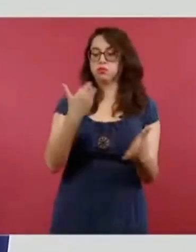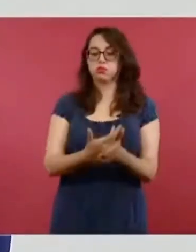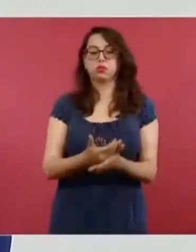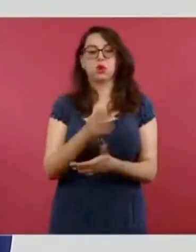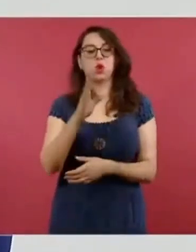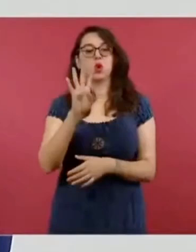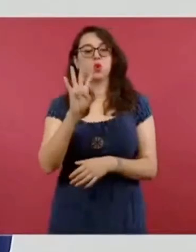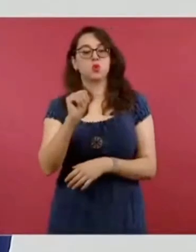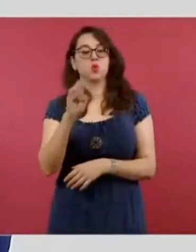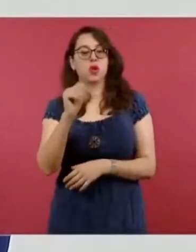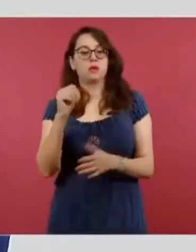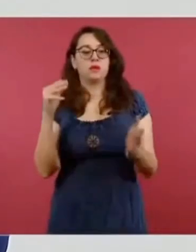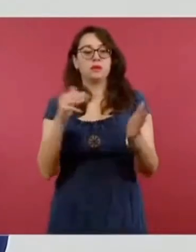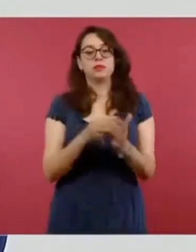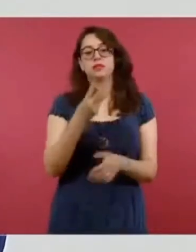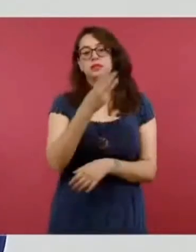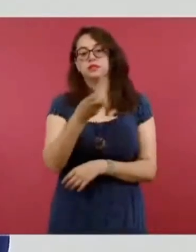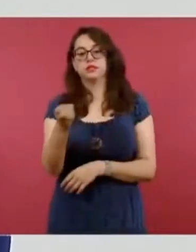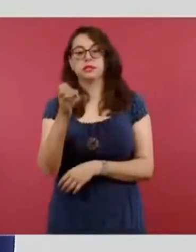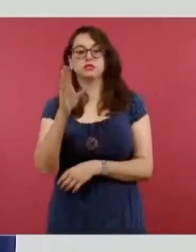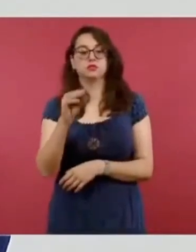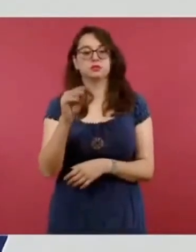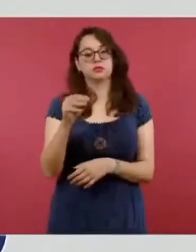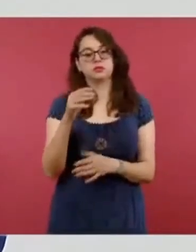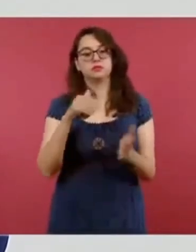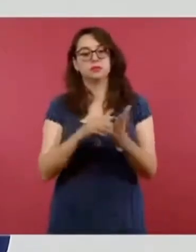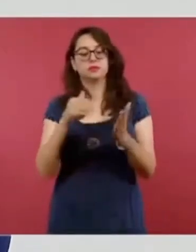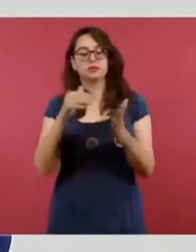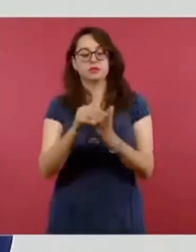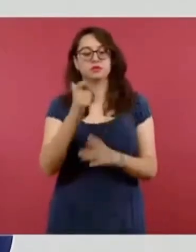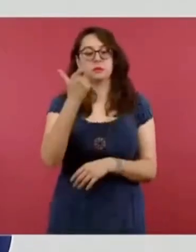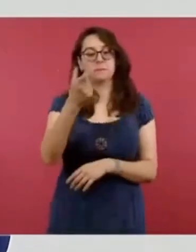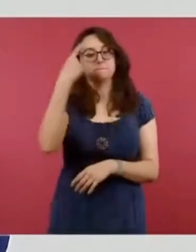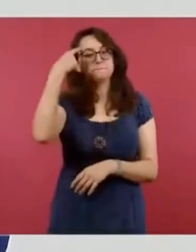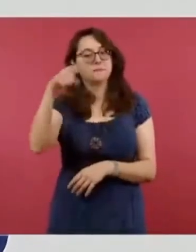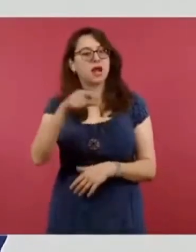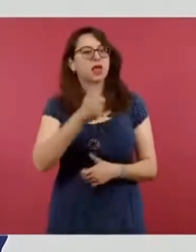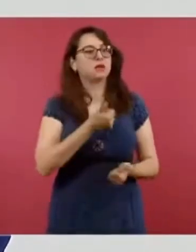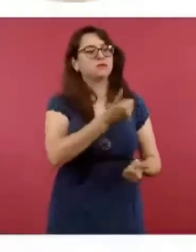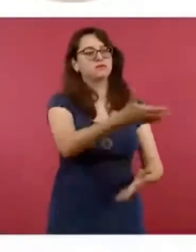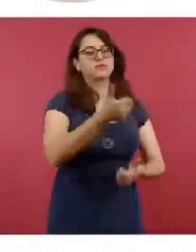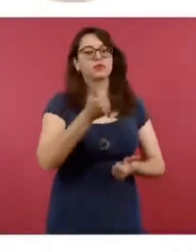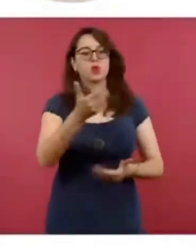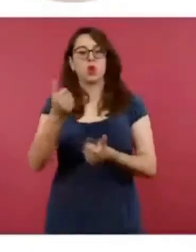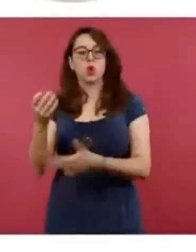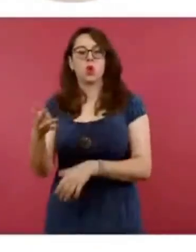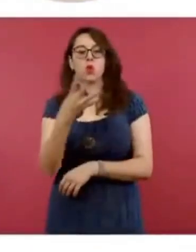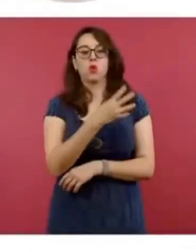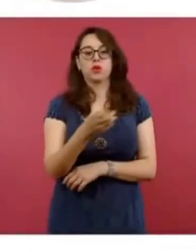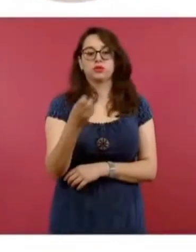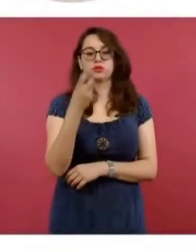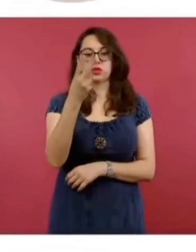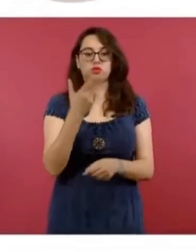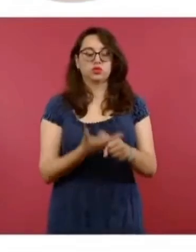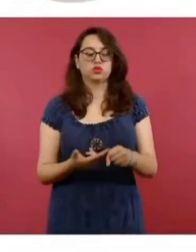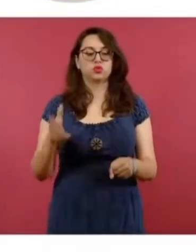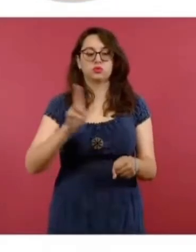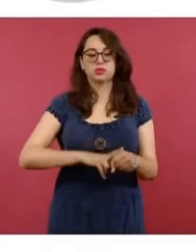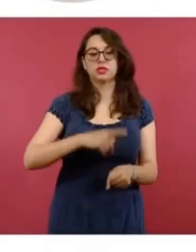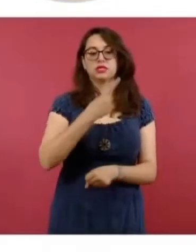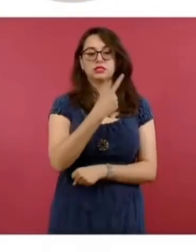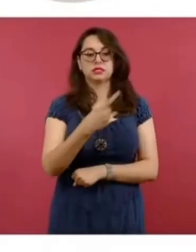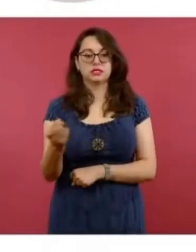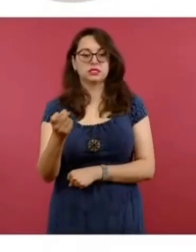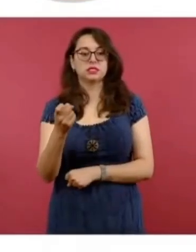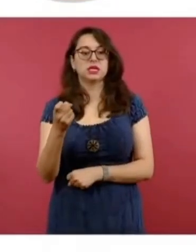de 9,391 millones de pesos para equipar 402 hospitales, 146 hospitales básicos,